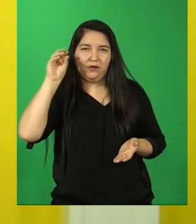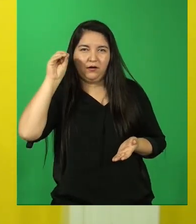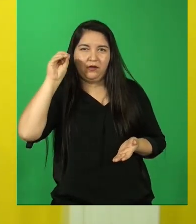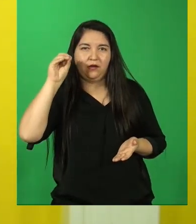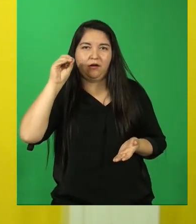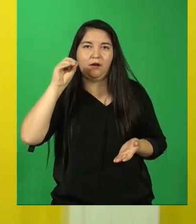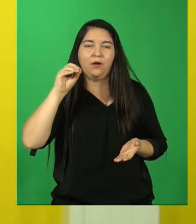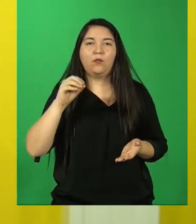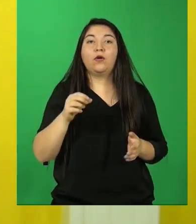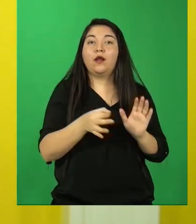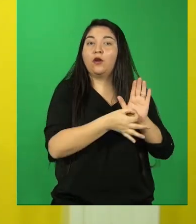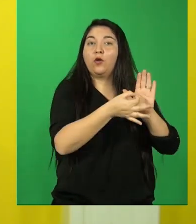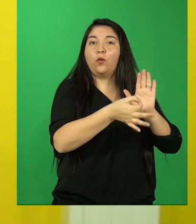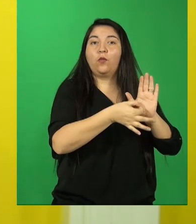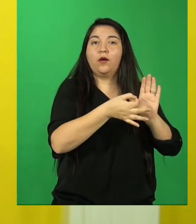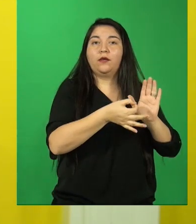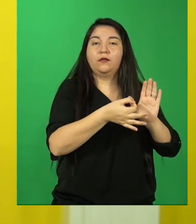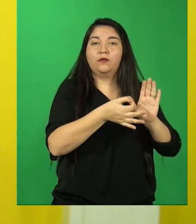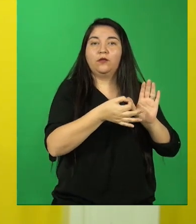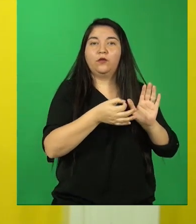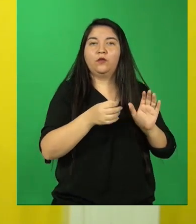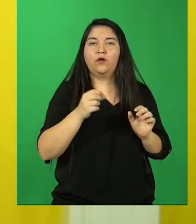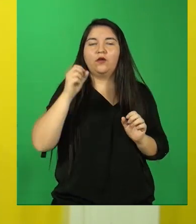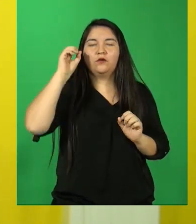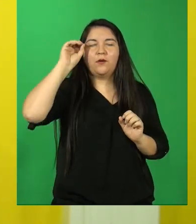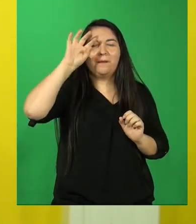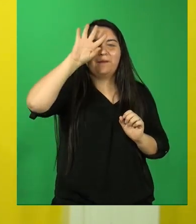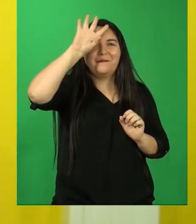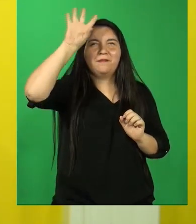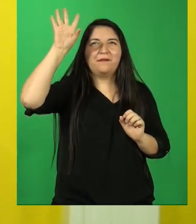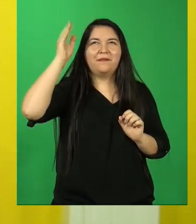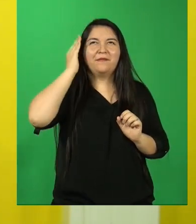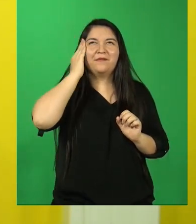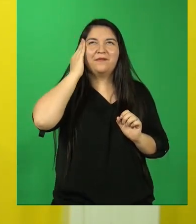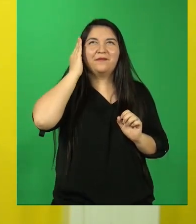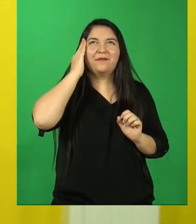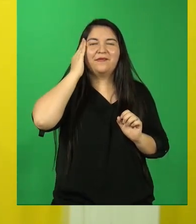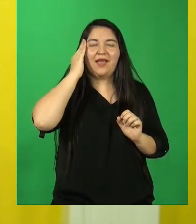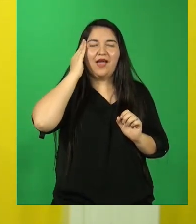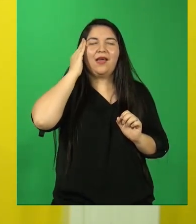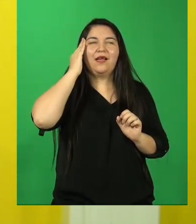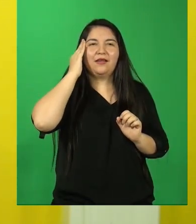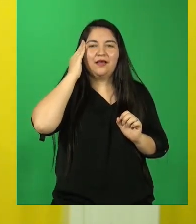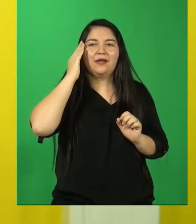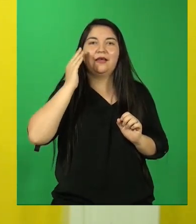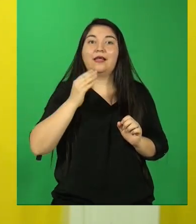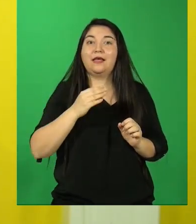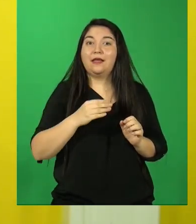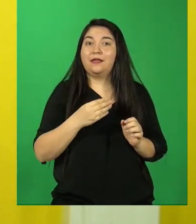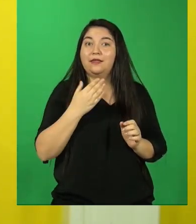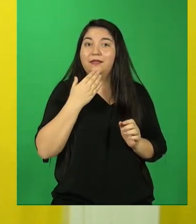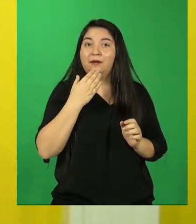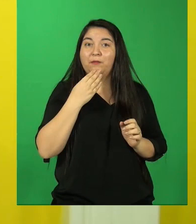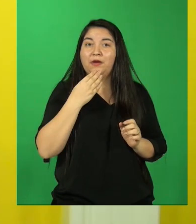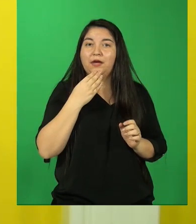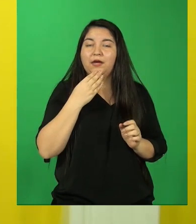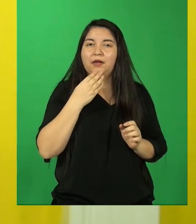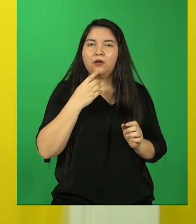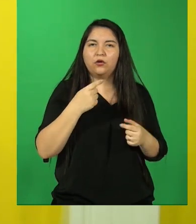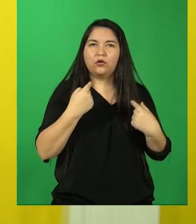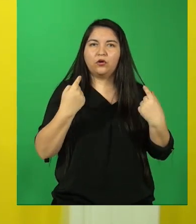a la fantasía, también nos ayudan a desarrollar la